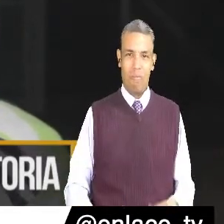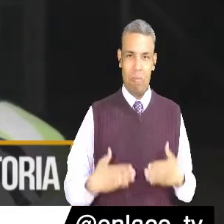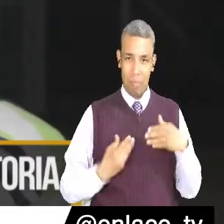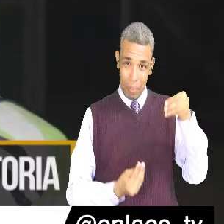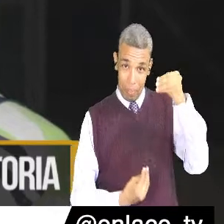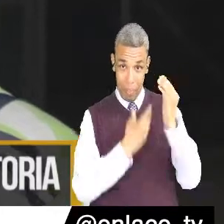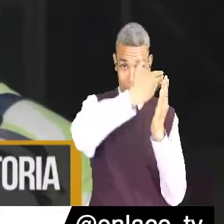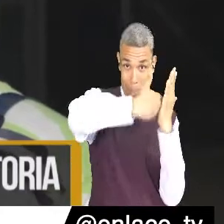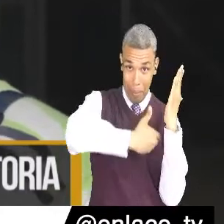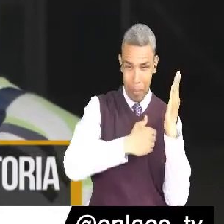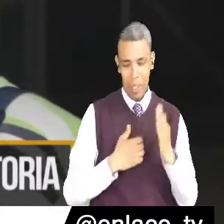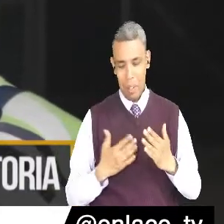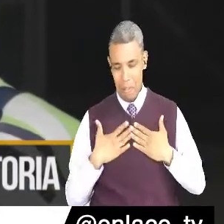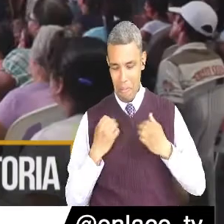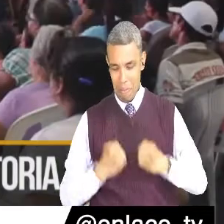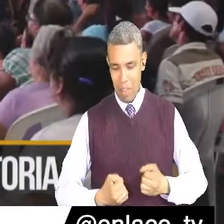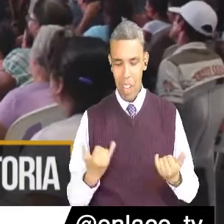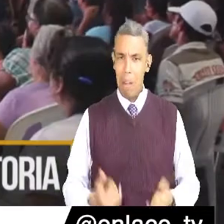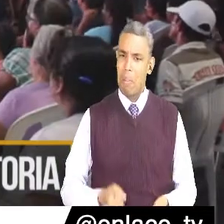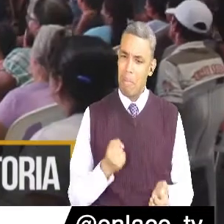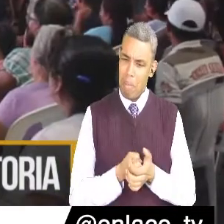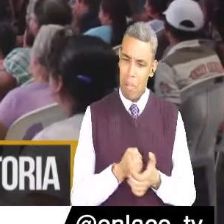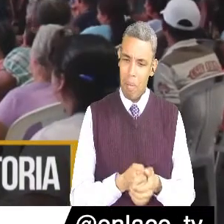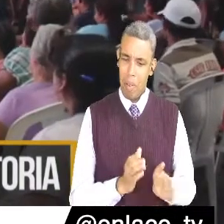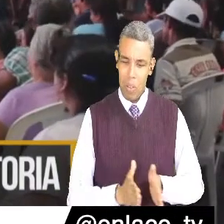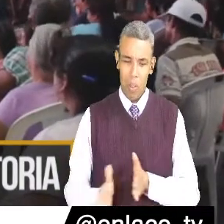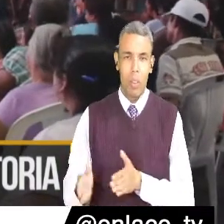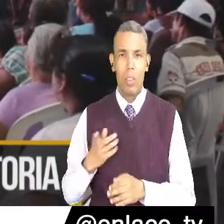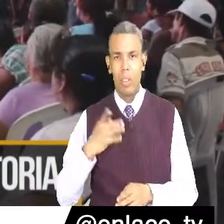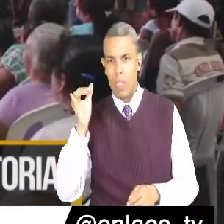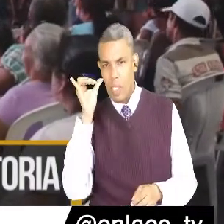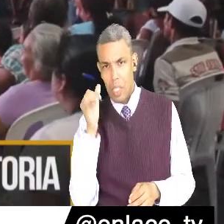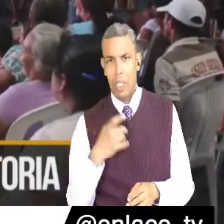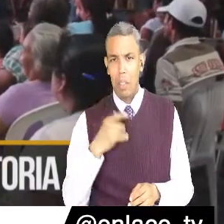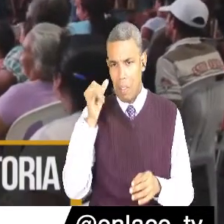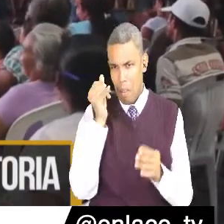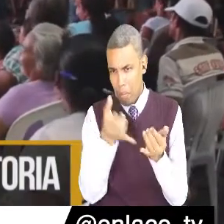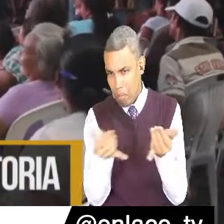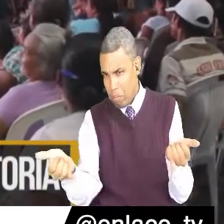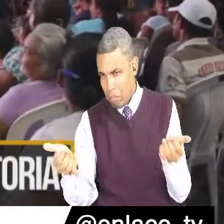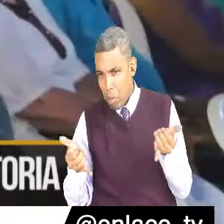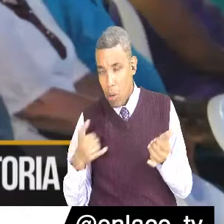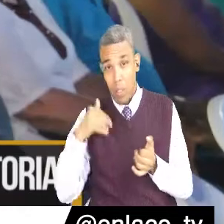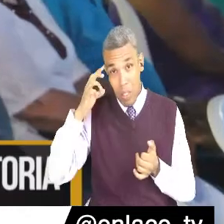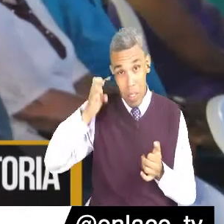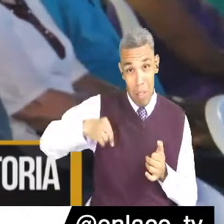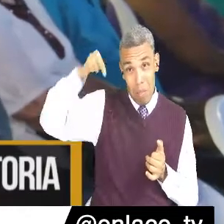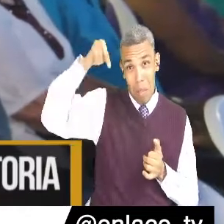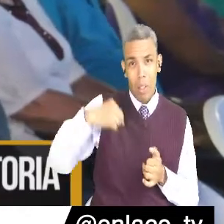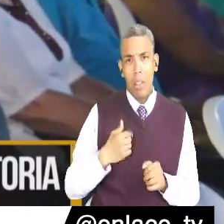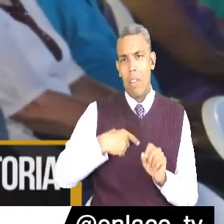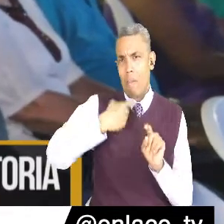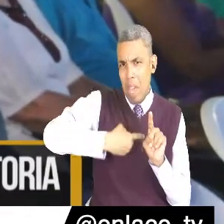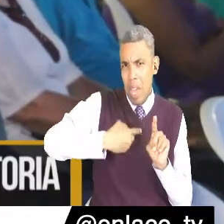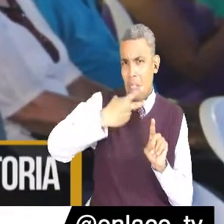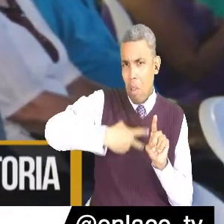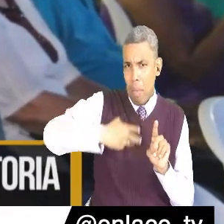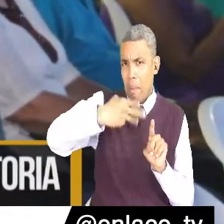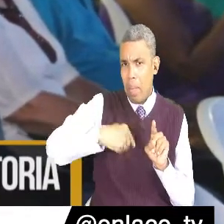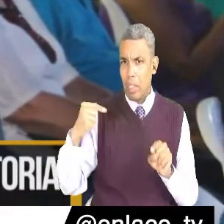y poner nuestras cosas en orden. Ingenieros, arquitectos, topógrafos, entre otros profesionales durante varios meses adelantaron